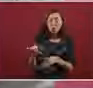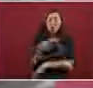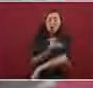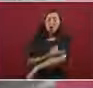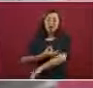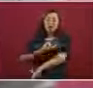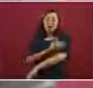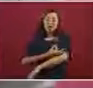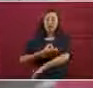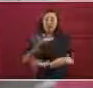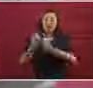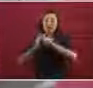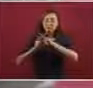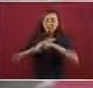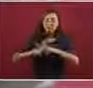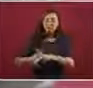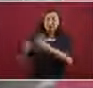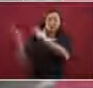tarde,